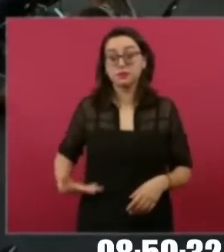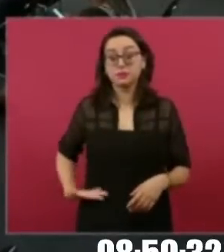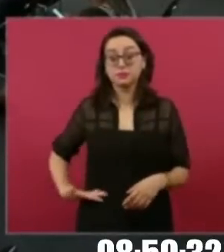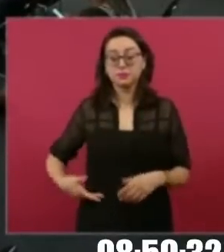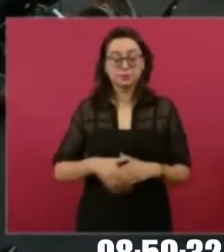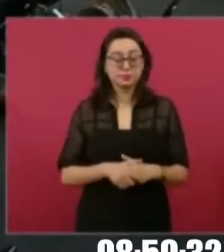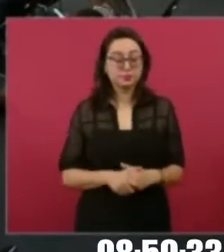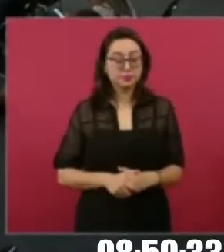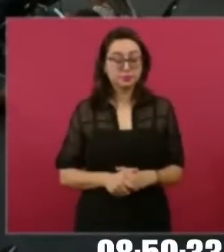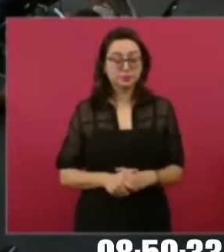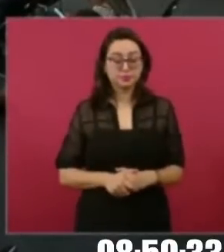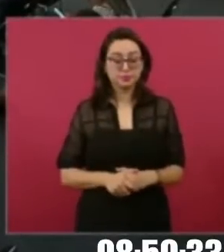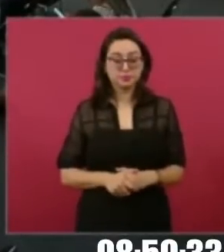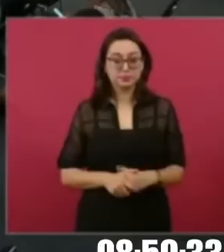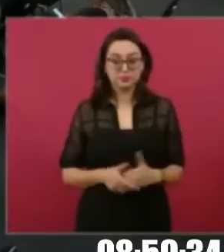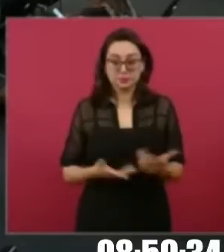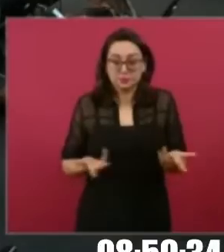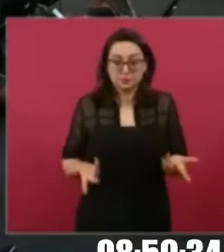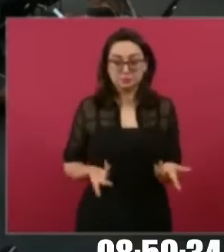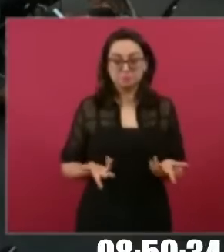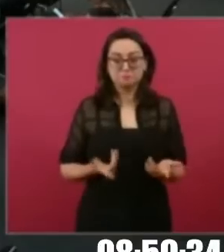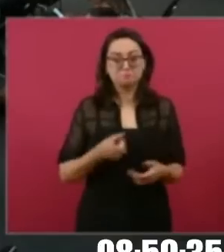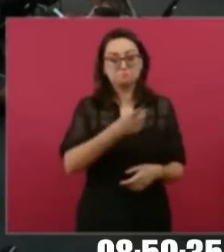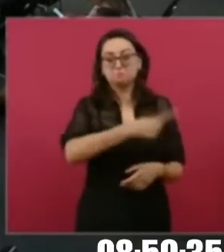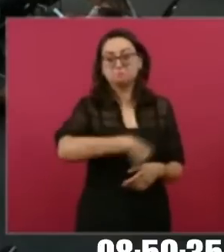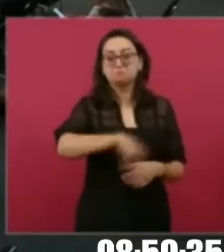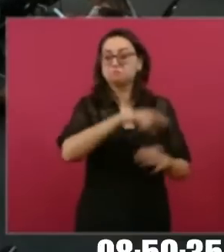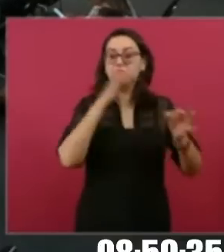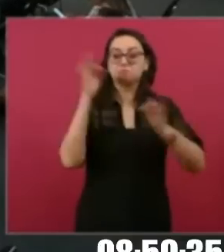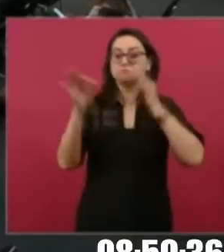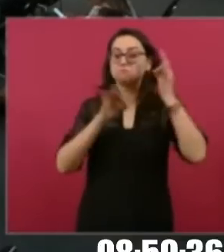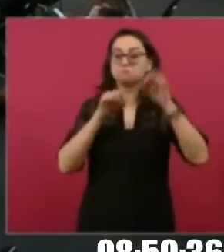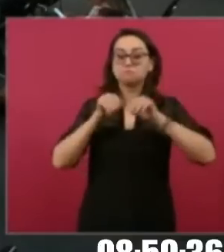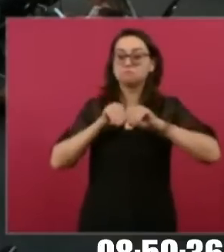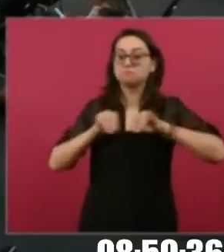aspirantes Pero de eso no se habla